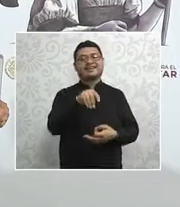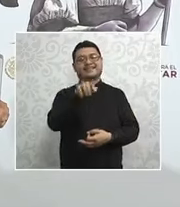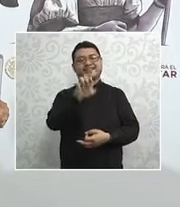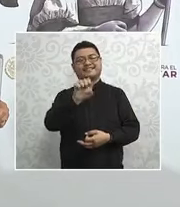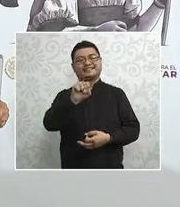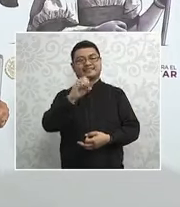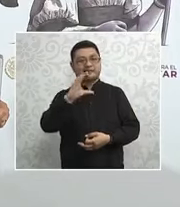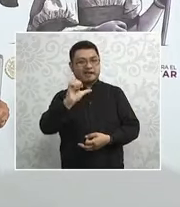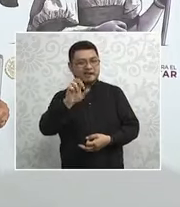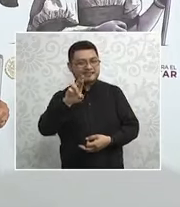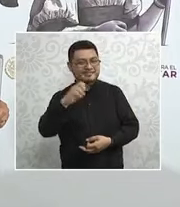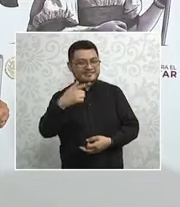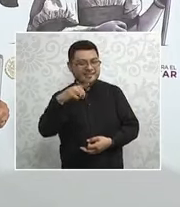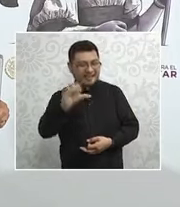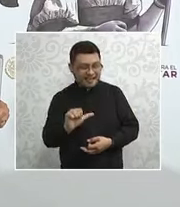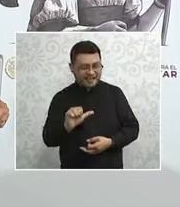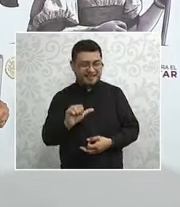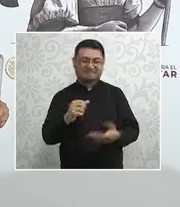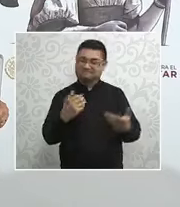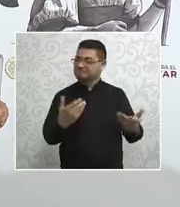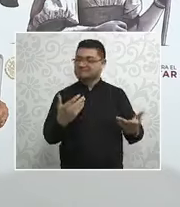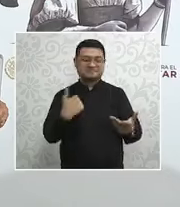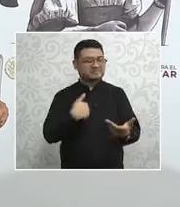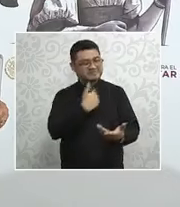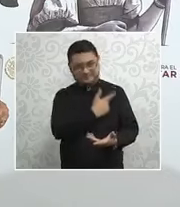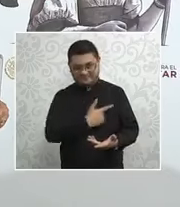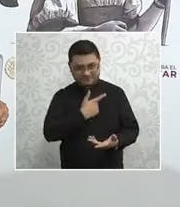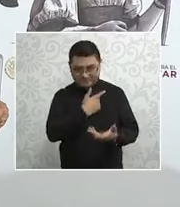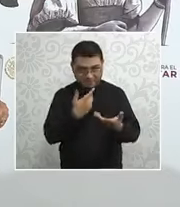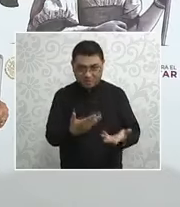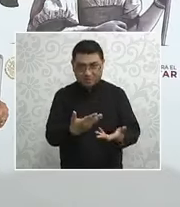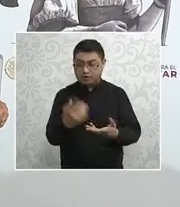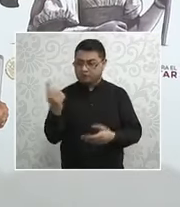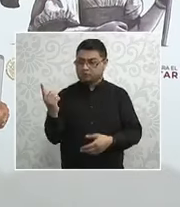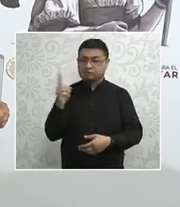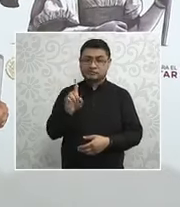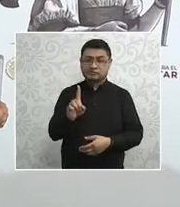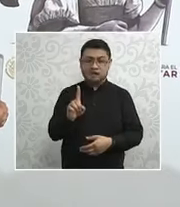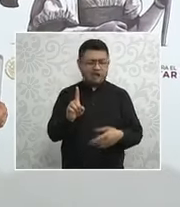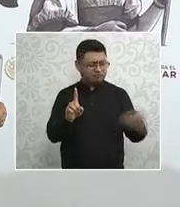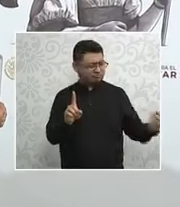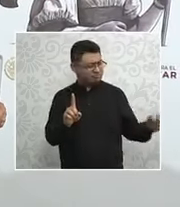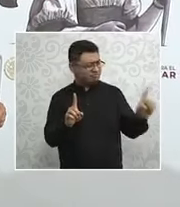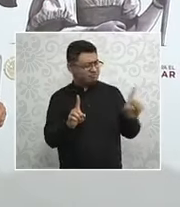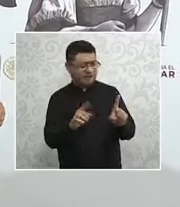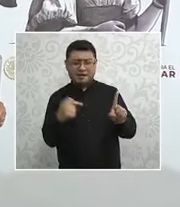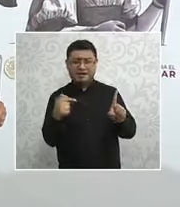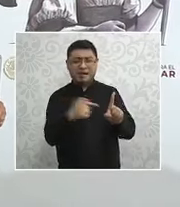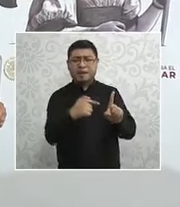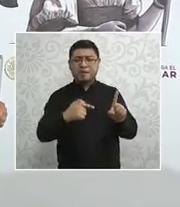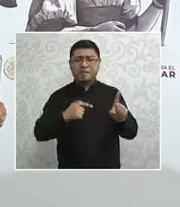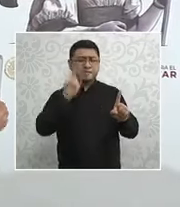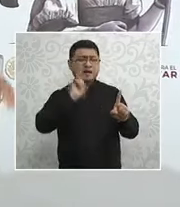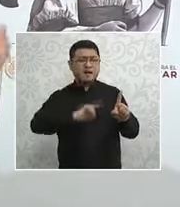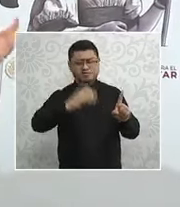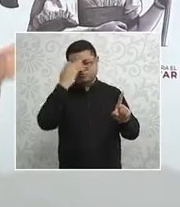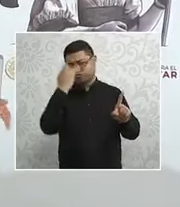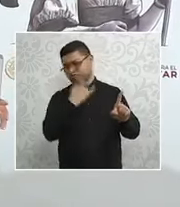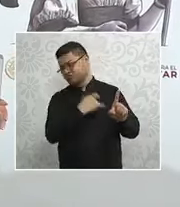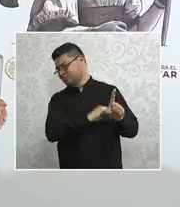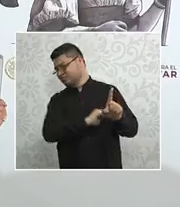gusto También estar con una gran mujer extraordinaria